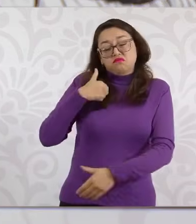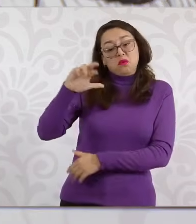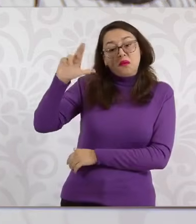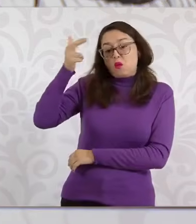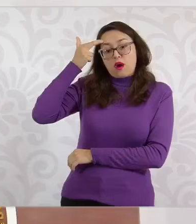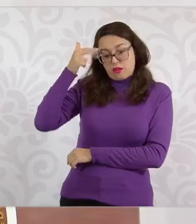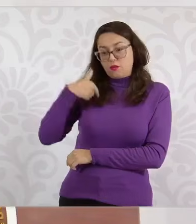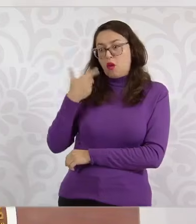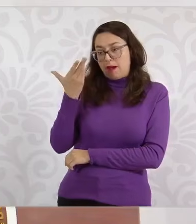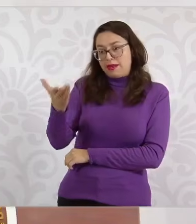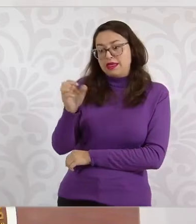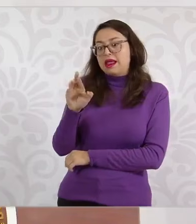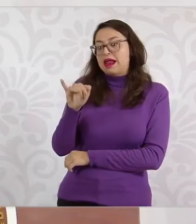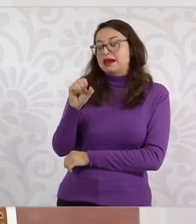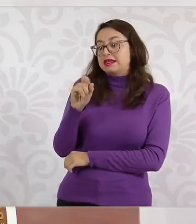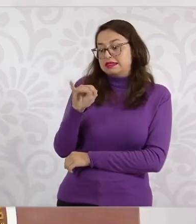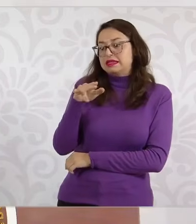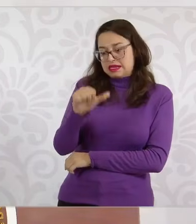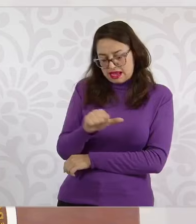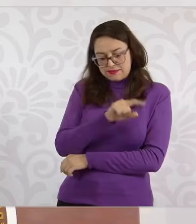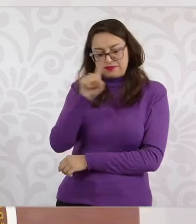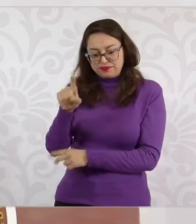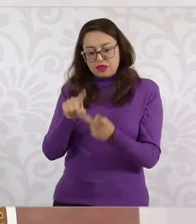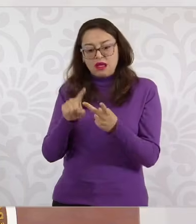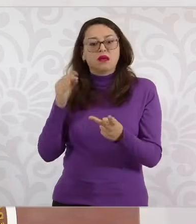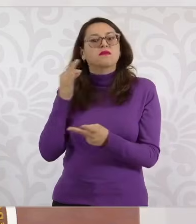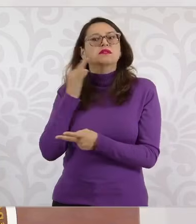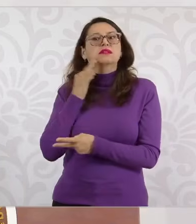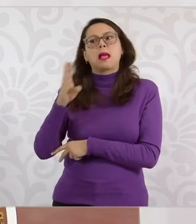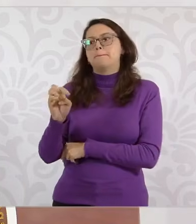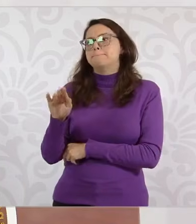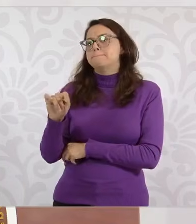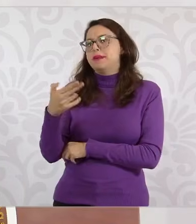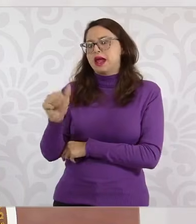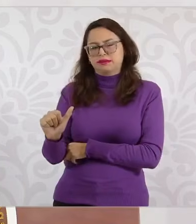Pero le pedimos a Ernestina a ver si ella recuerda, y si no, a la fiscal actual, a Berta